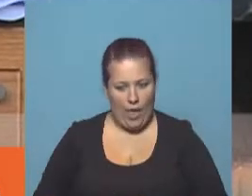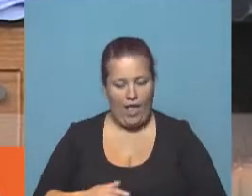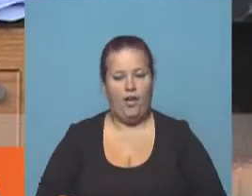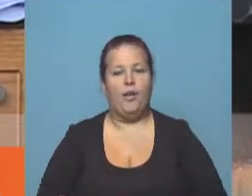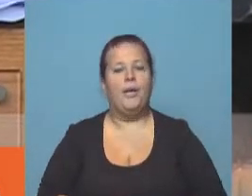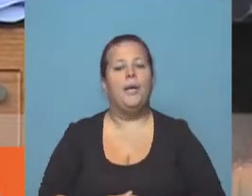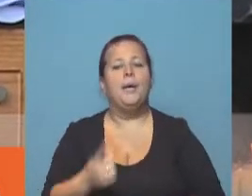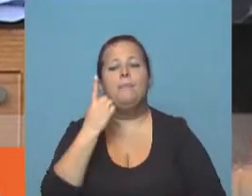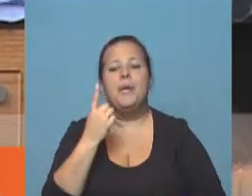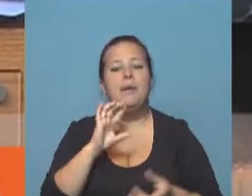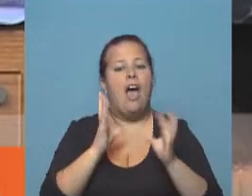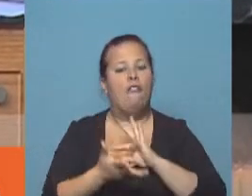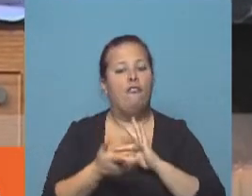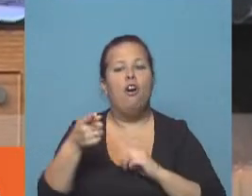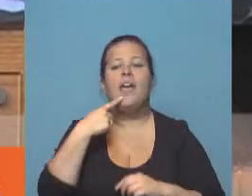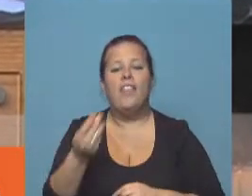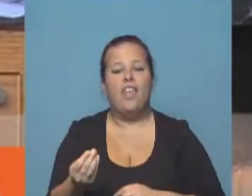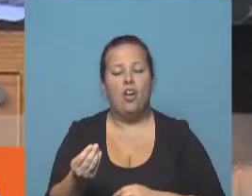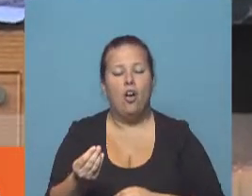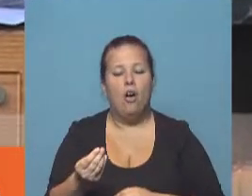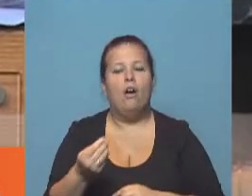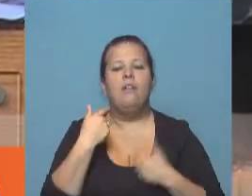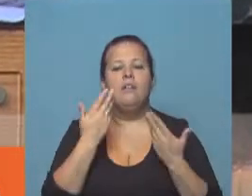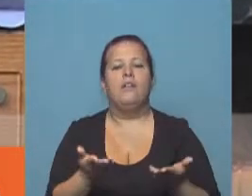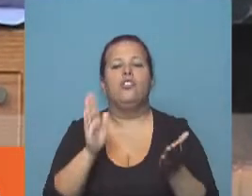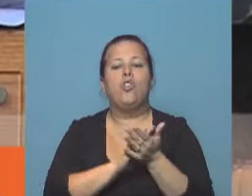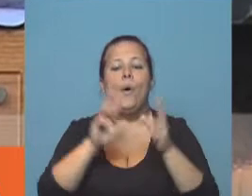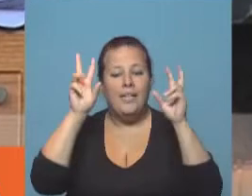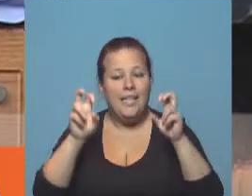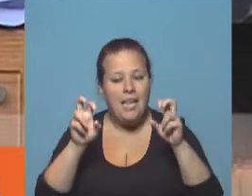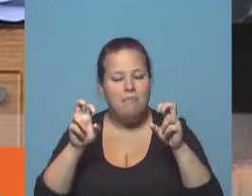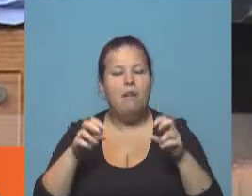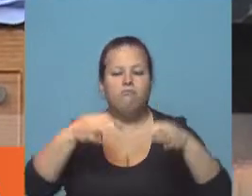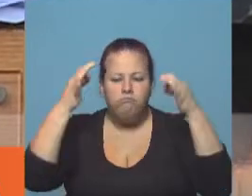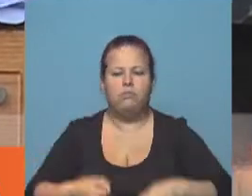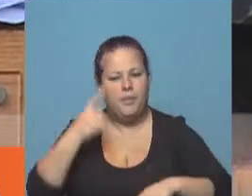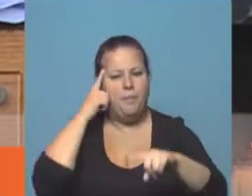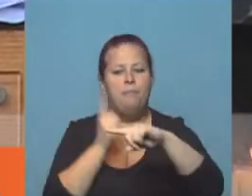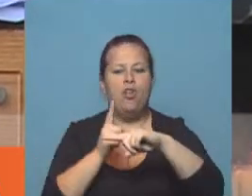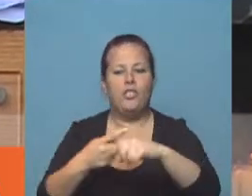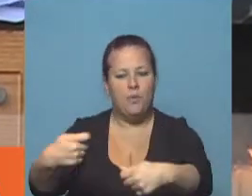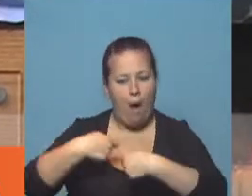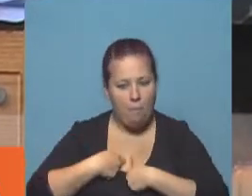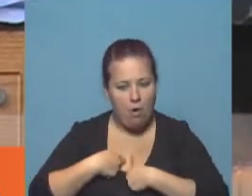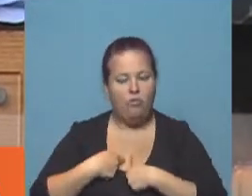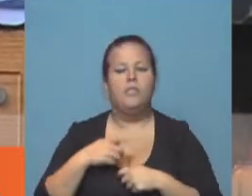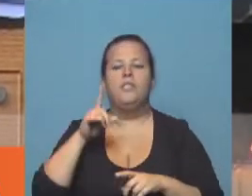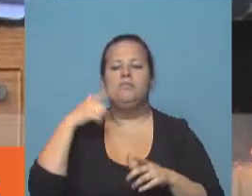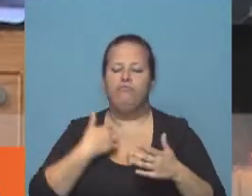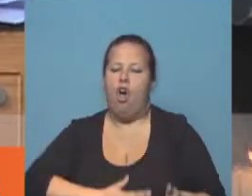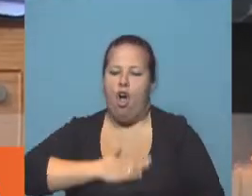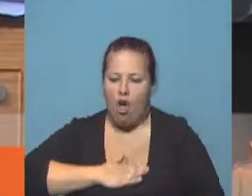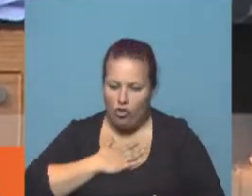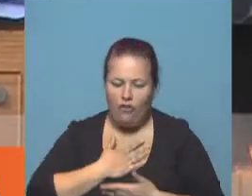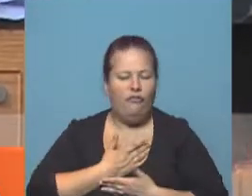Los primeros gestos fueron frente a la causa, fueron realmente positivos. Recibimos con